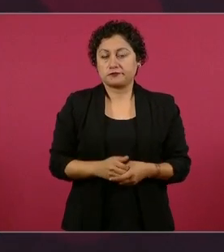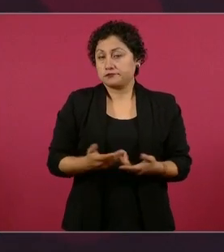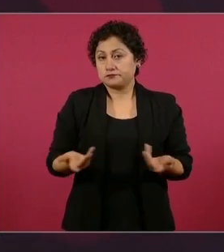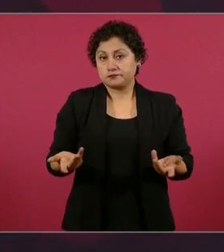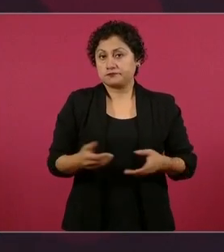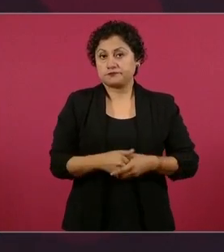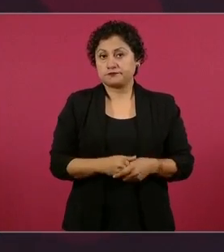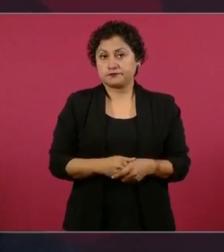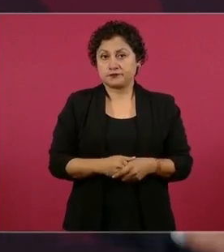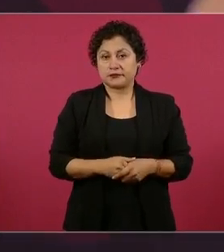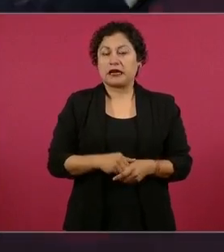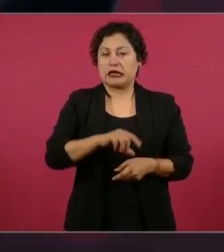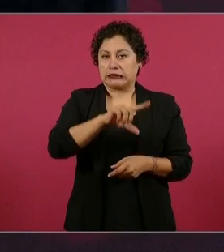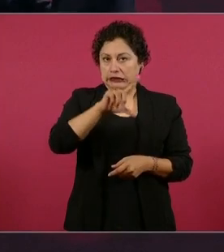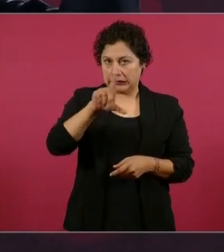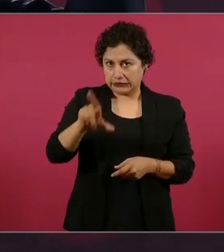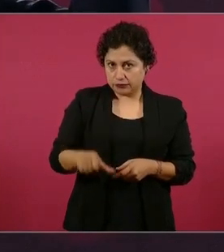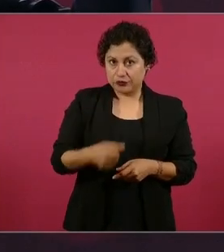Y luego recoger